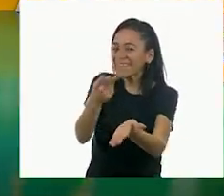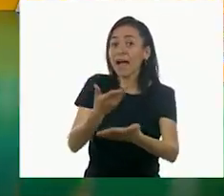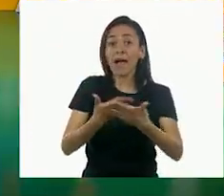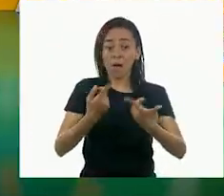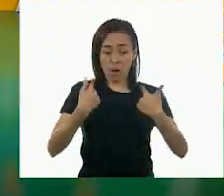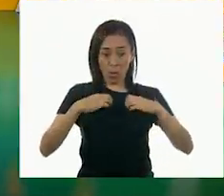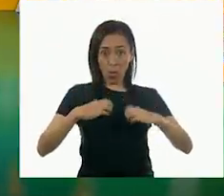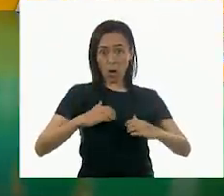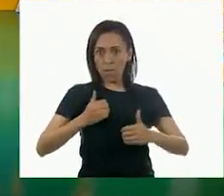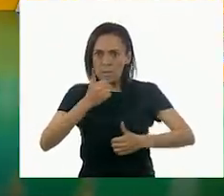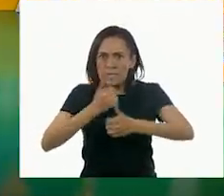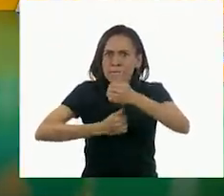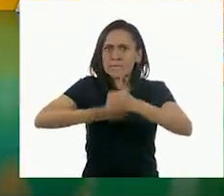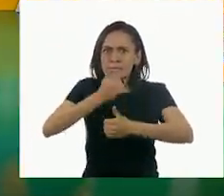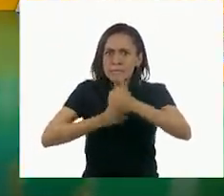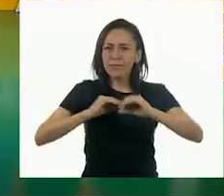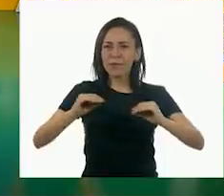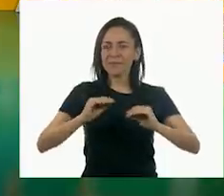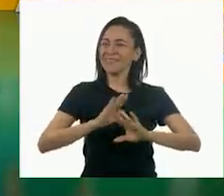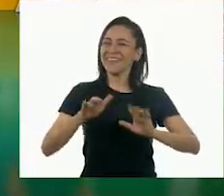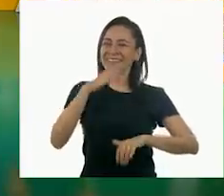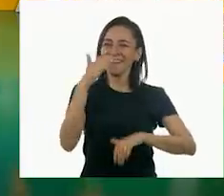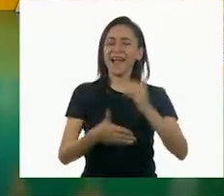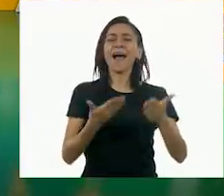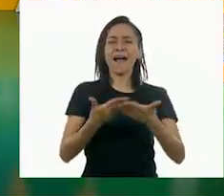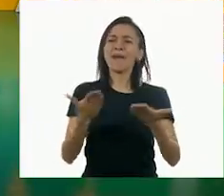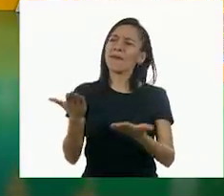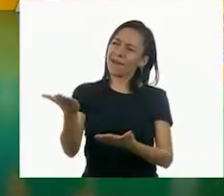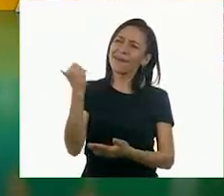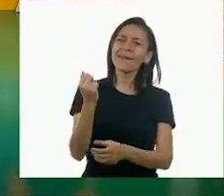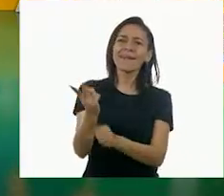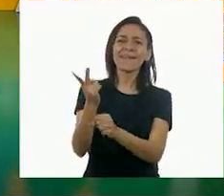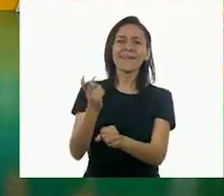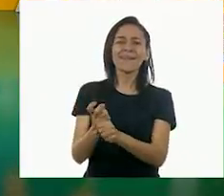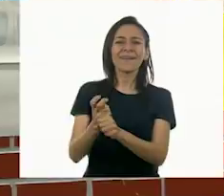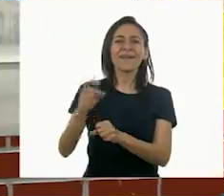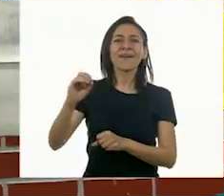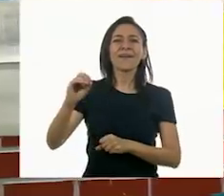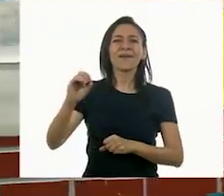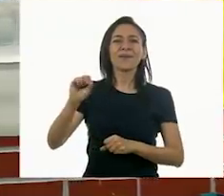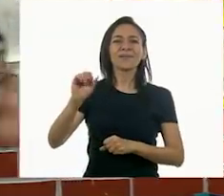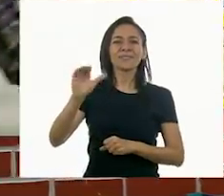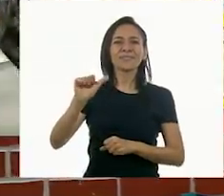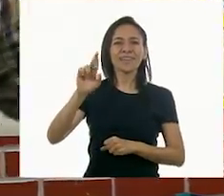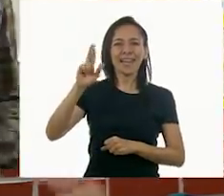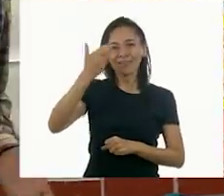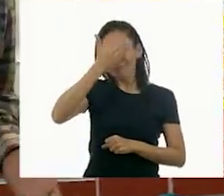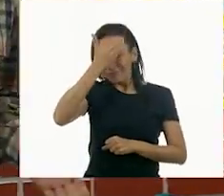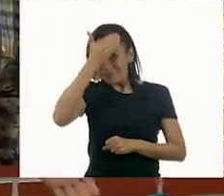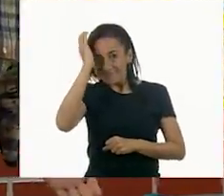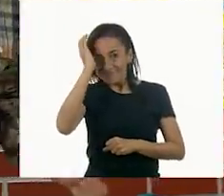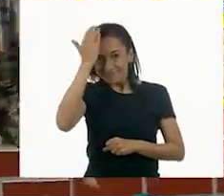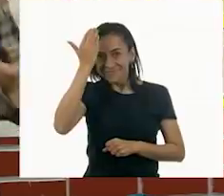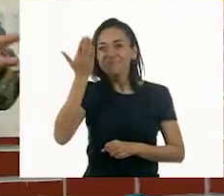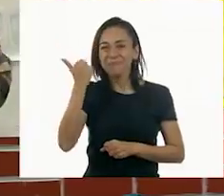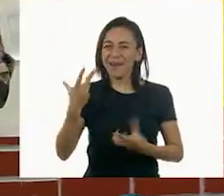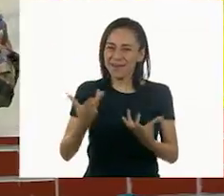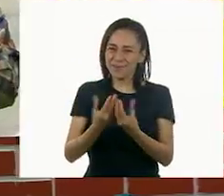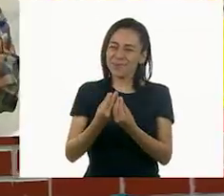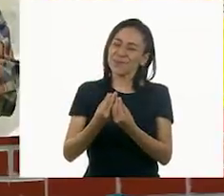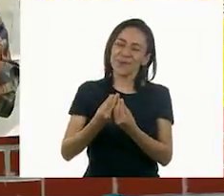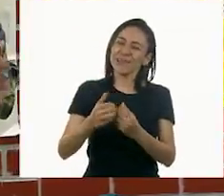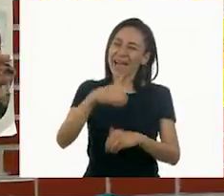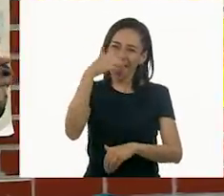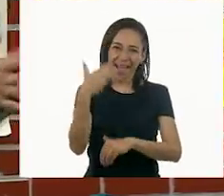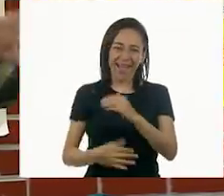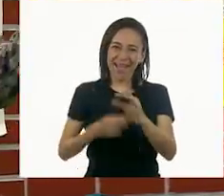Ahora invitaremos a Oscar para despedir el programa. Muy bien, pues ya estoy por acá. Muchísimas gracias. Creo que hoy